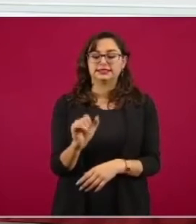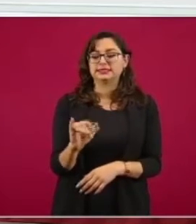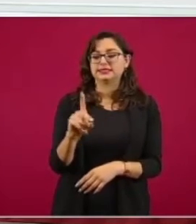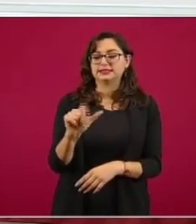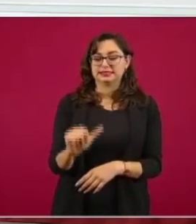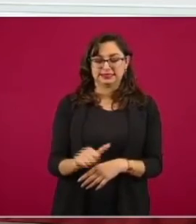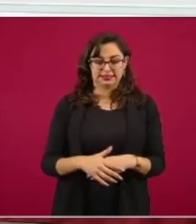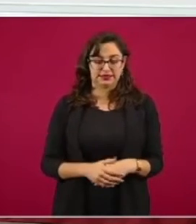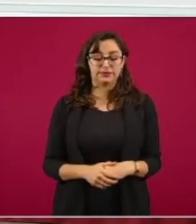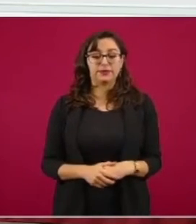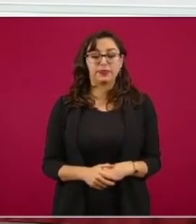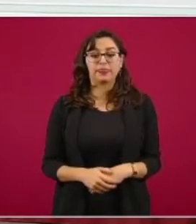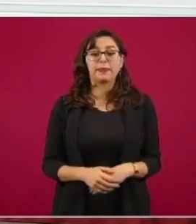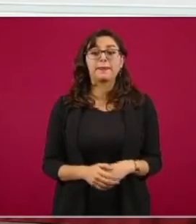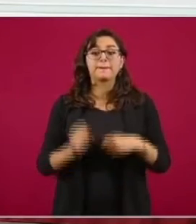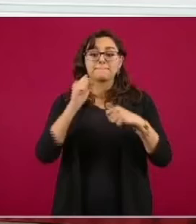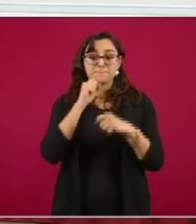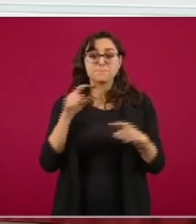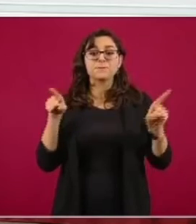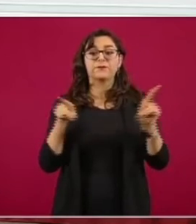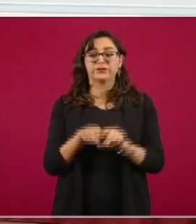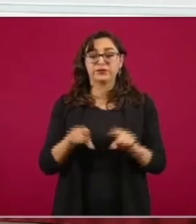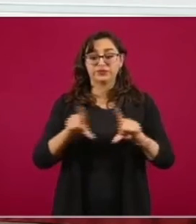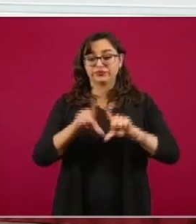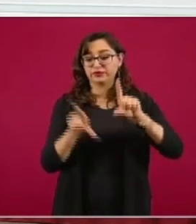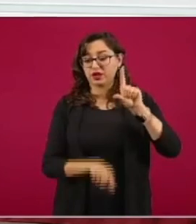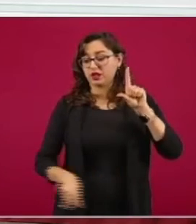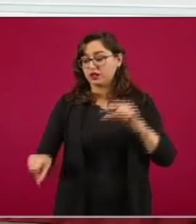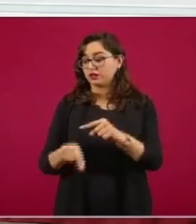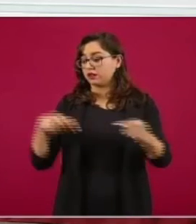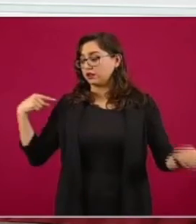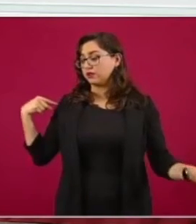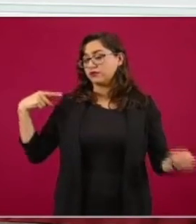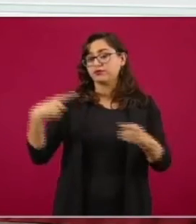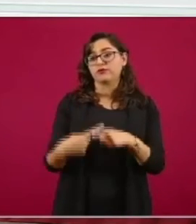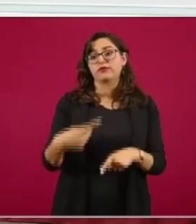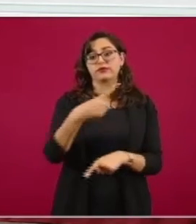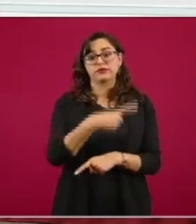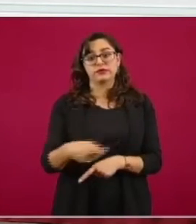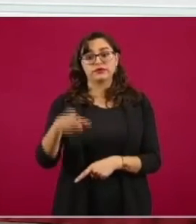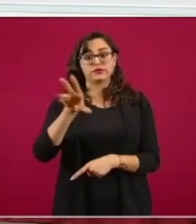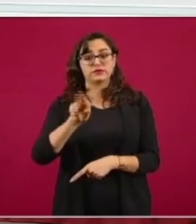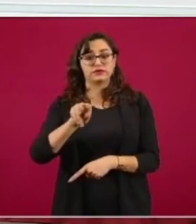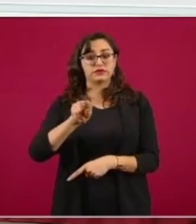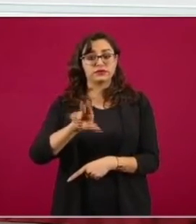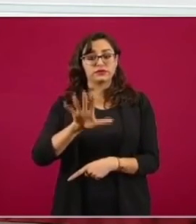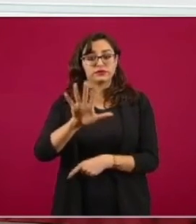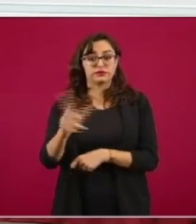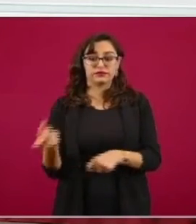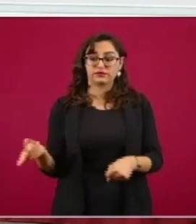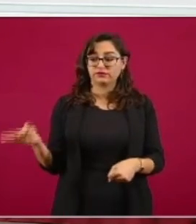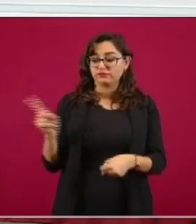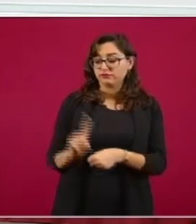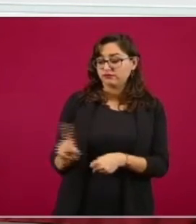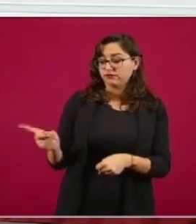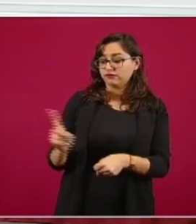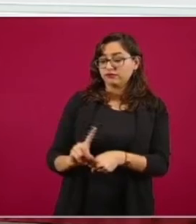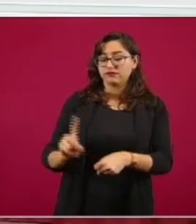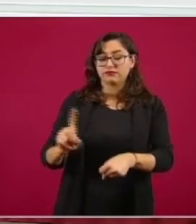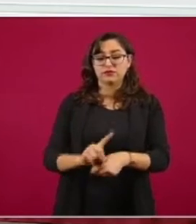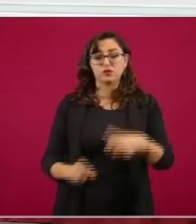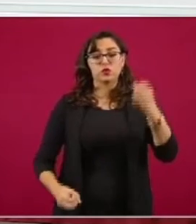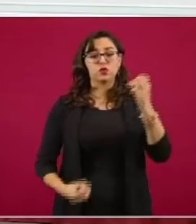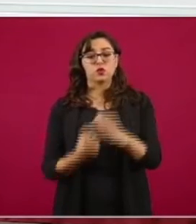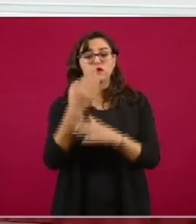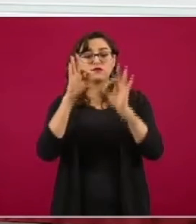número 185 de la nueva normalidad, este episodio, este periodo después de la Jornada Nacional de Sana Distancia, en la